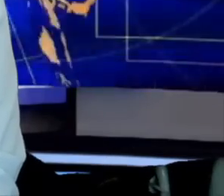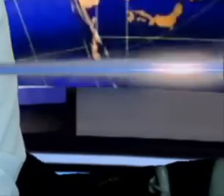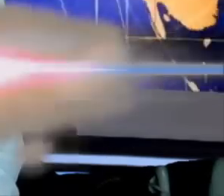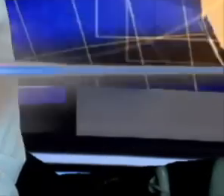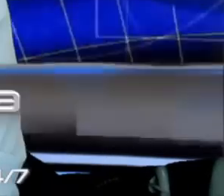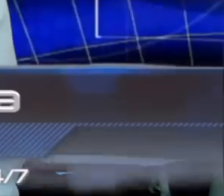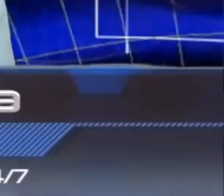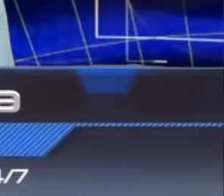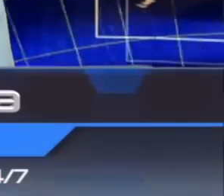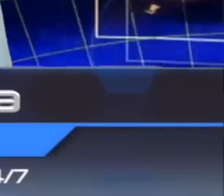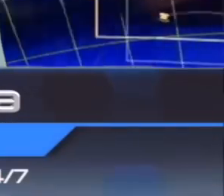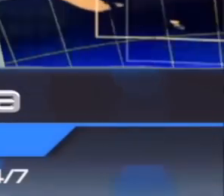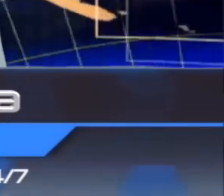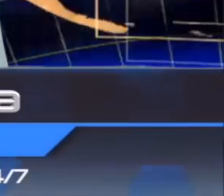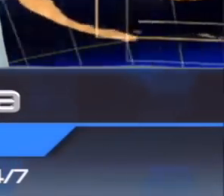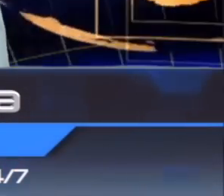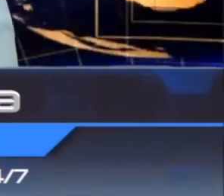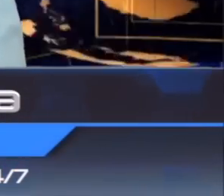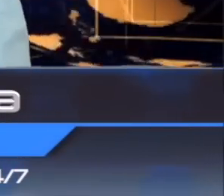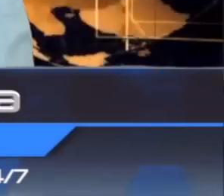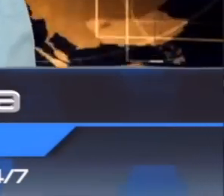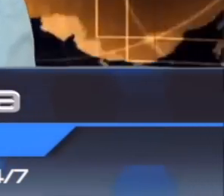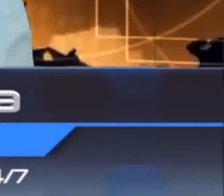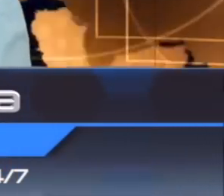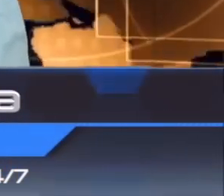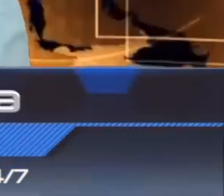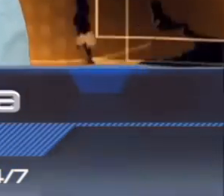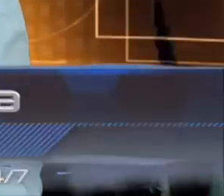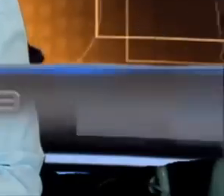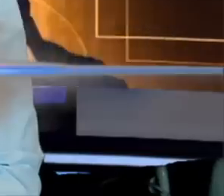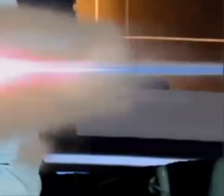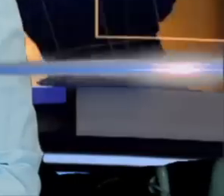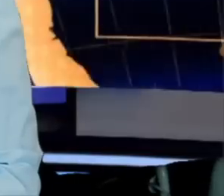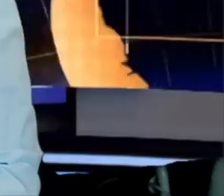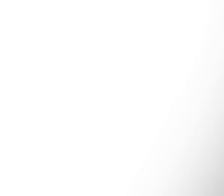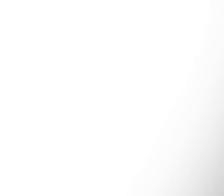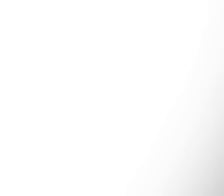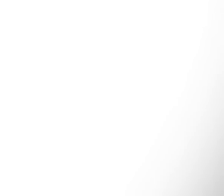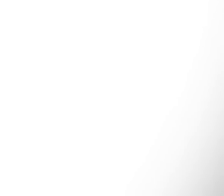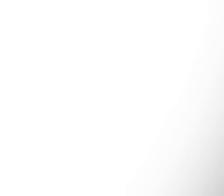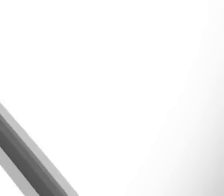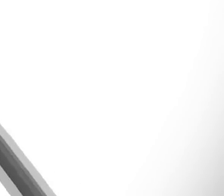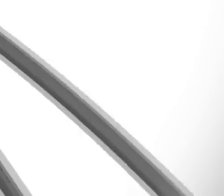más personas, déjenos su opinión en la caja de los comentarios y síganos también en nuestras redes sociales.